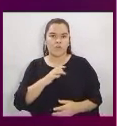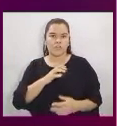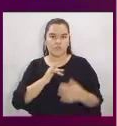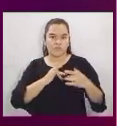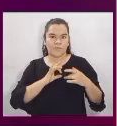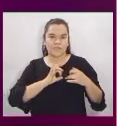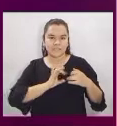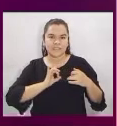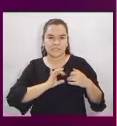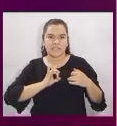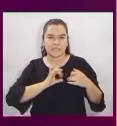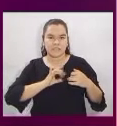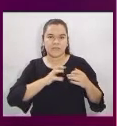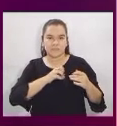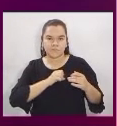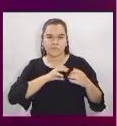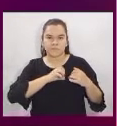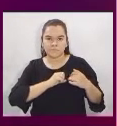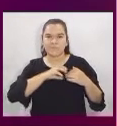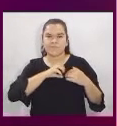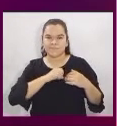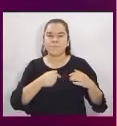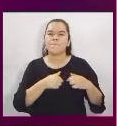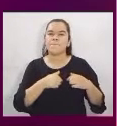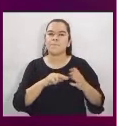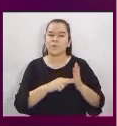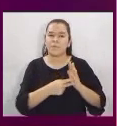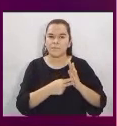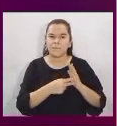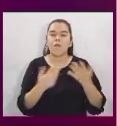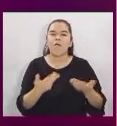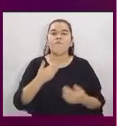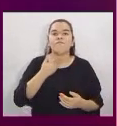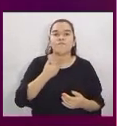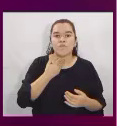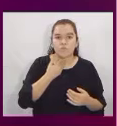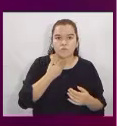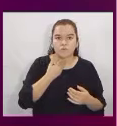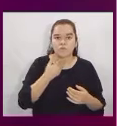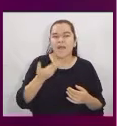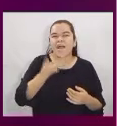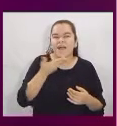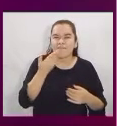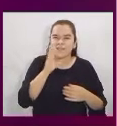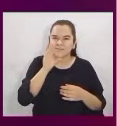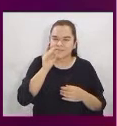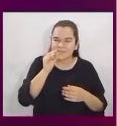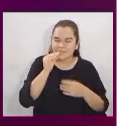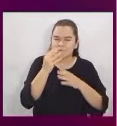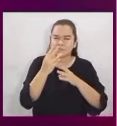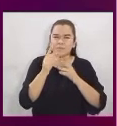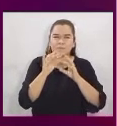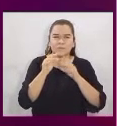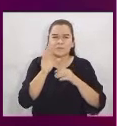problemas cardíacos, disartria, arreflexia. La disartria es esa voz